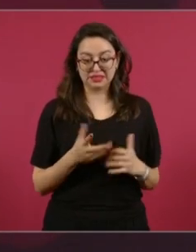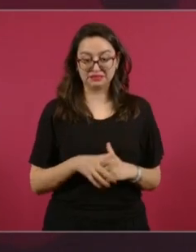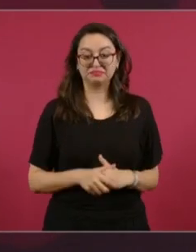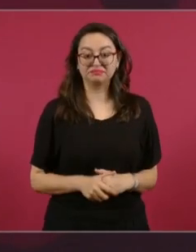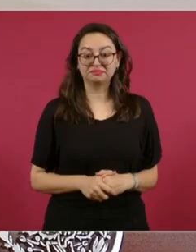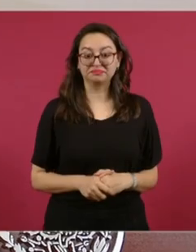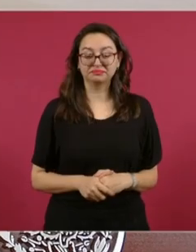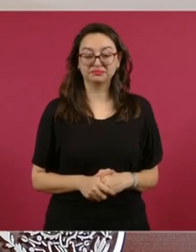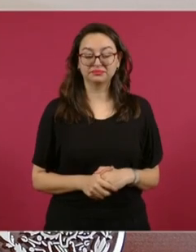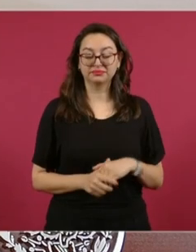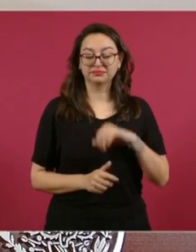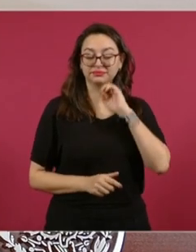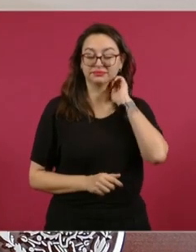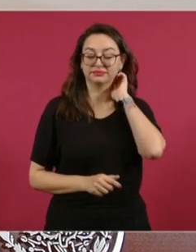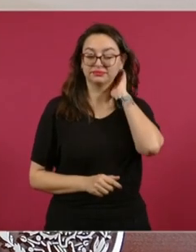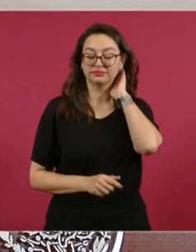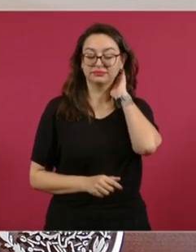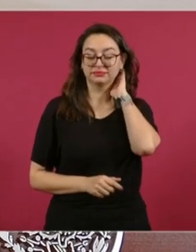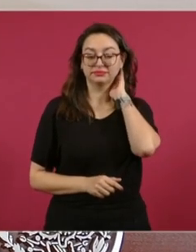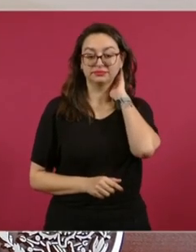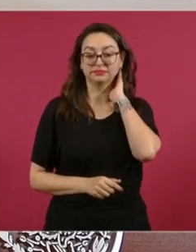sucia.